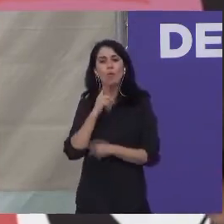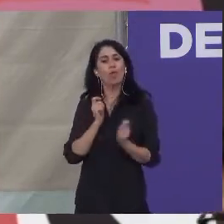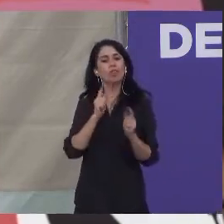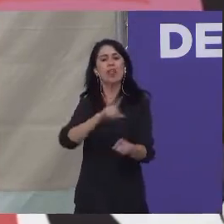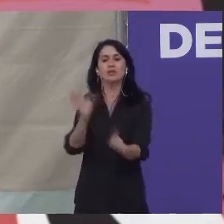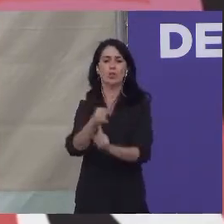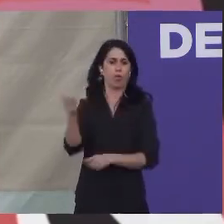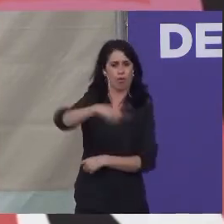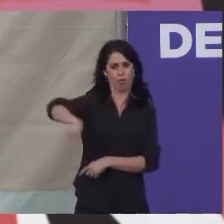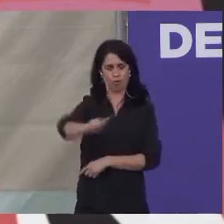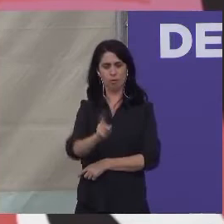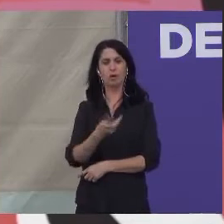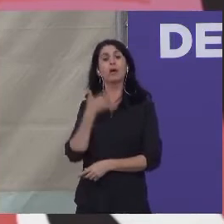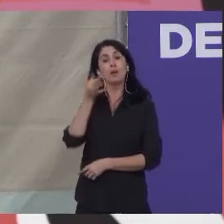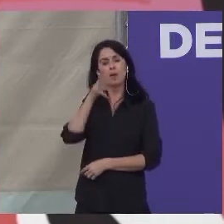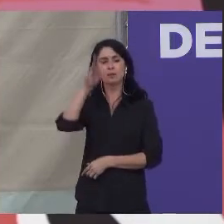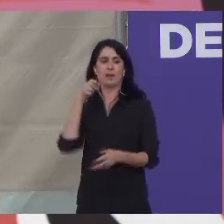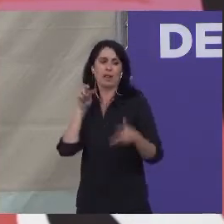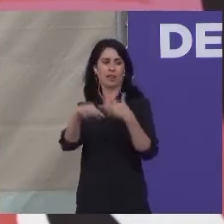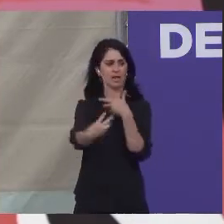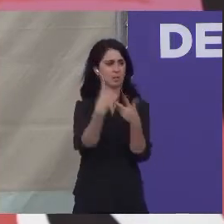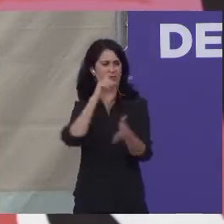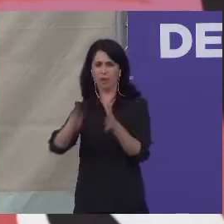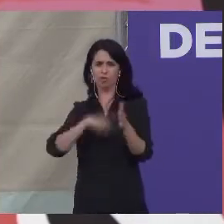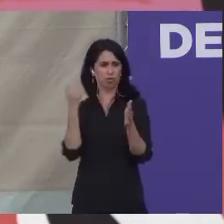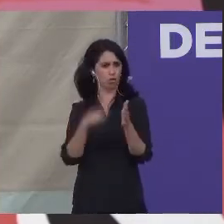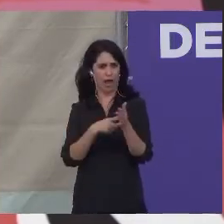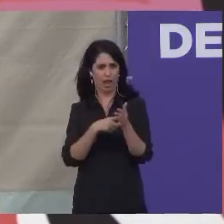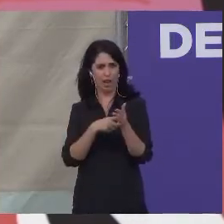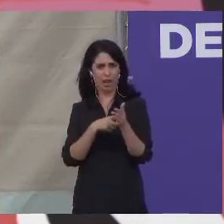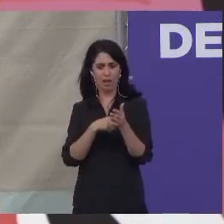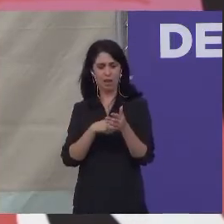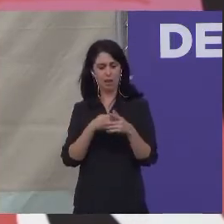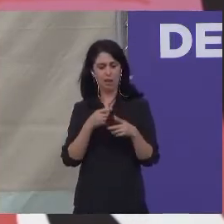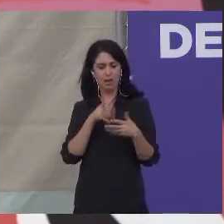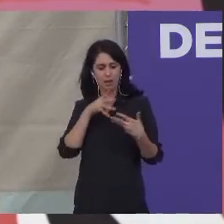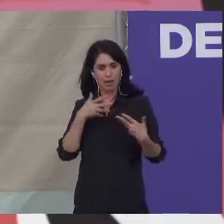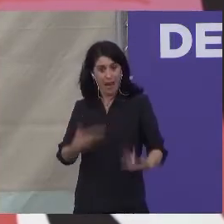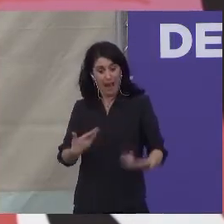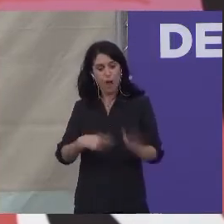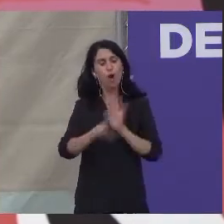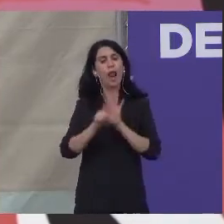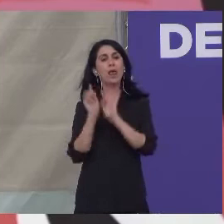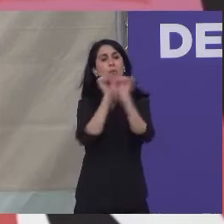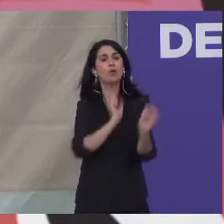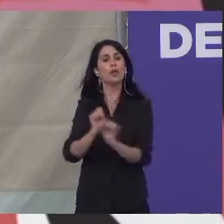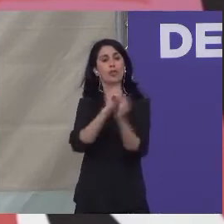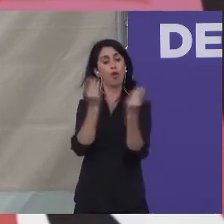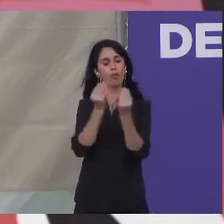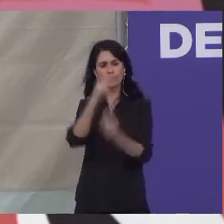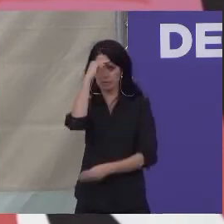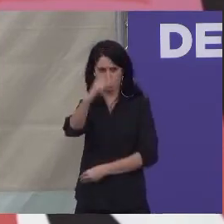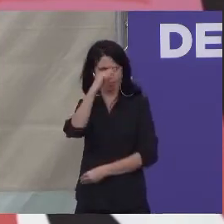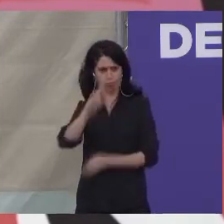todas. Transparencia total, con un tablón virtual respetando la actual ley de protección de datos, donde todos